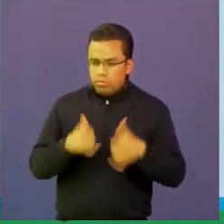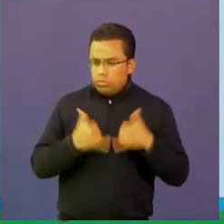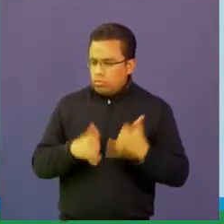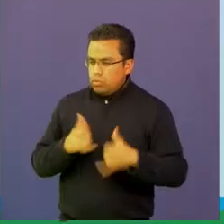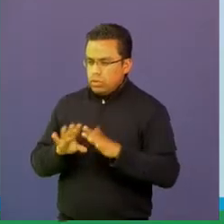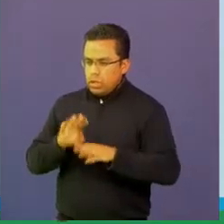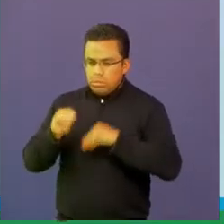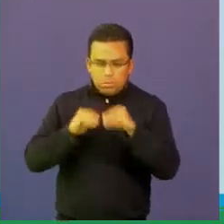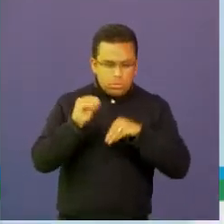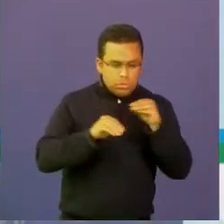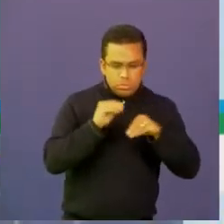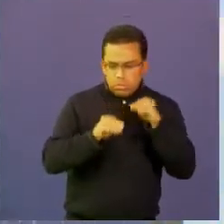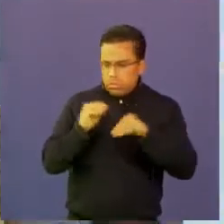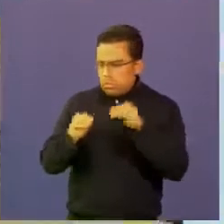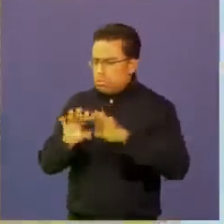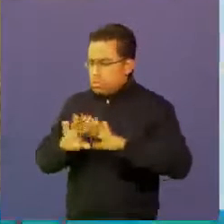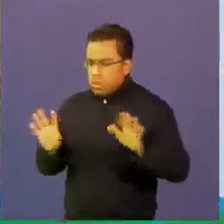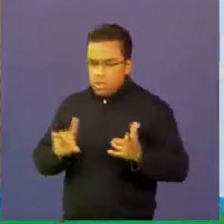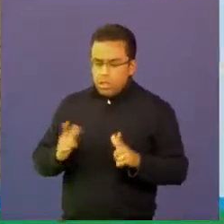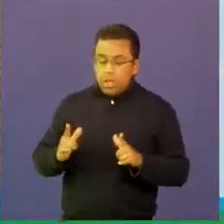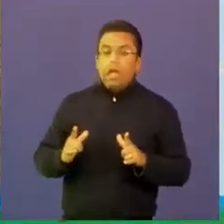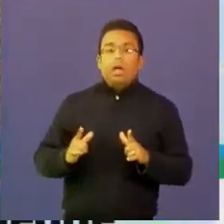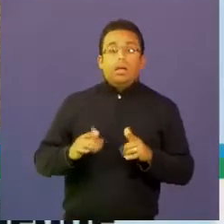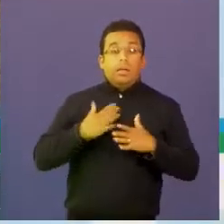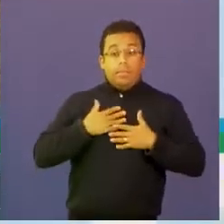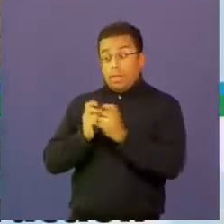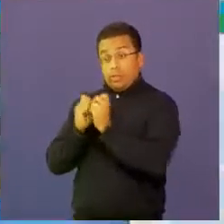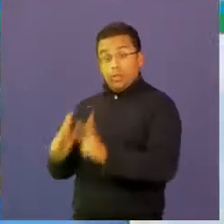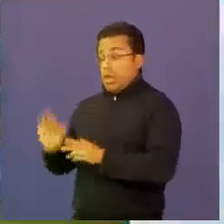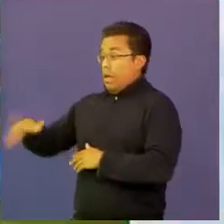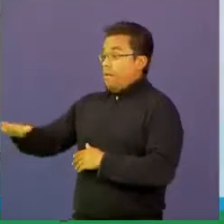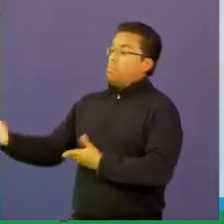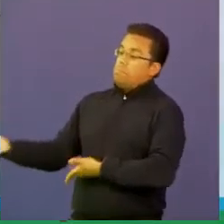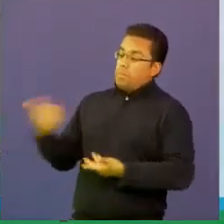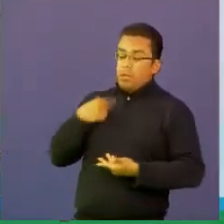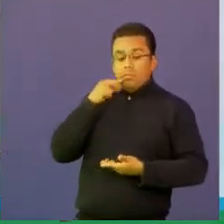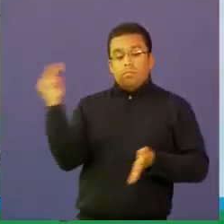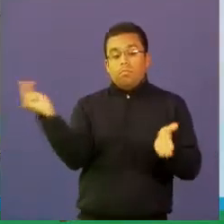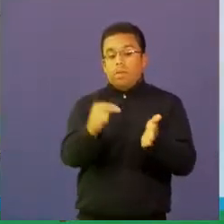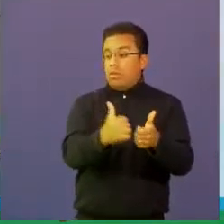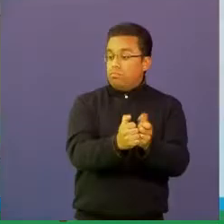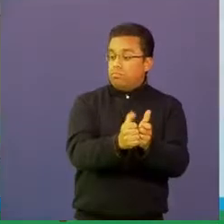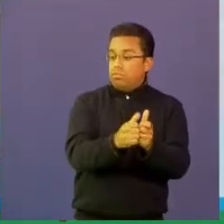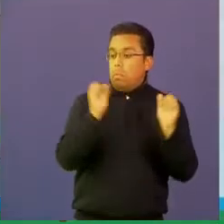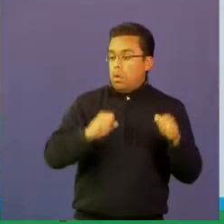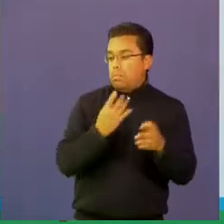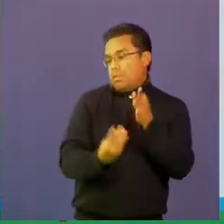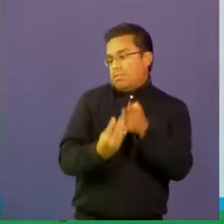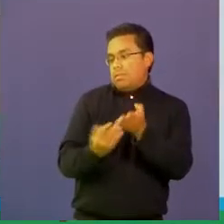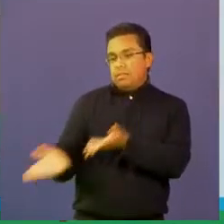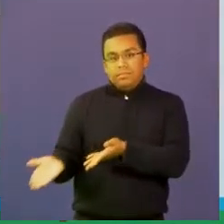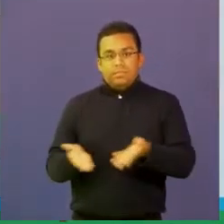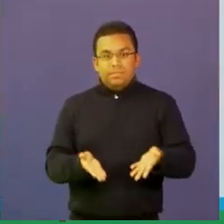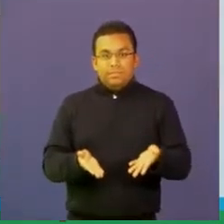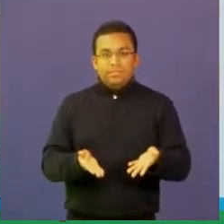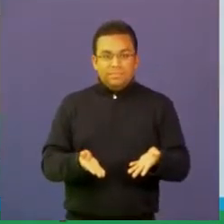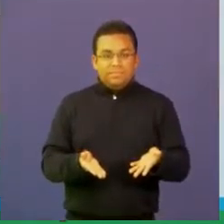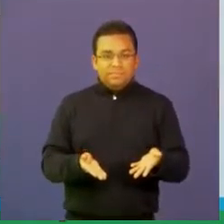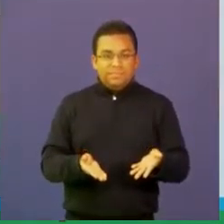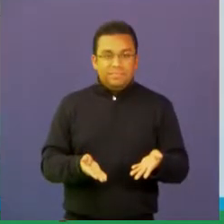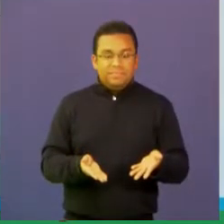estudiantes a trabajar en matemática. Lo interesante es todo lo que sucedió por fuera ¿sí? Estos